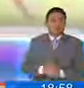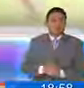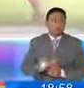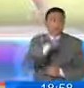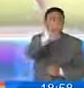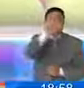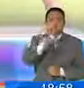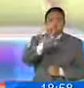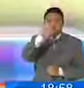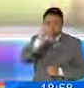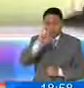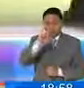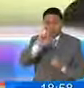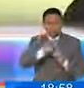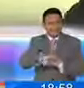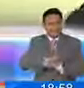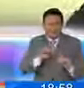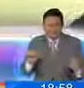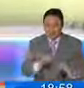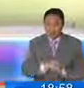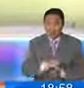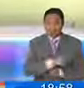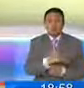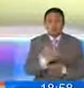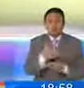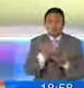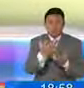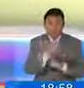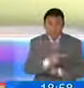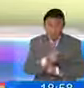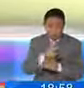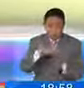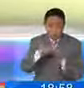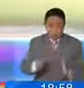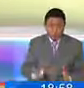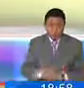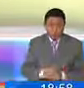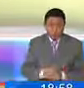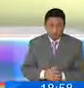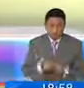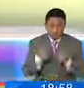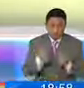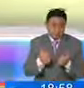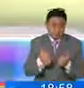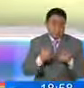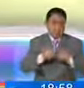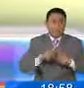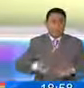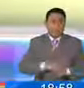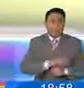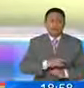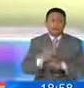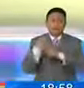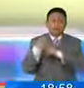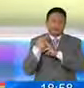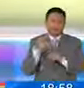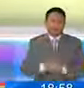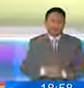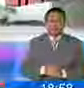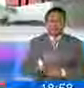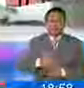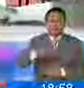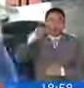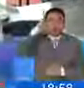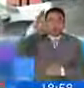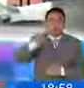esa posibilidad. Es decir, ¿quiere usted cuidar la seguridad ciudadana? Perfecto, pero eso es responsabilidad de la policía.